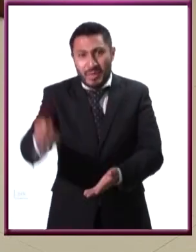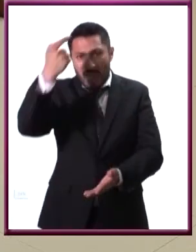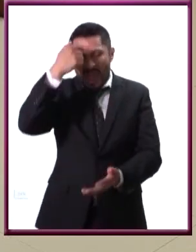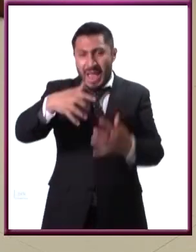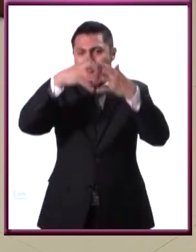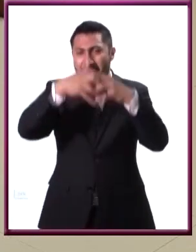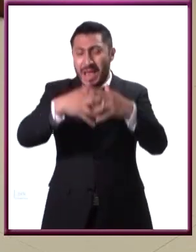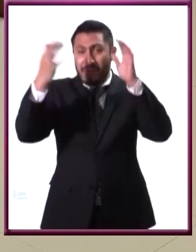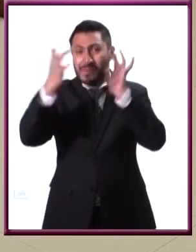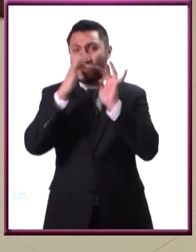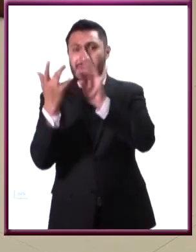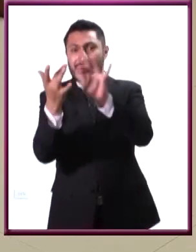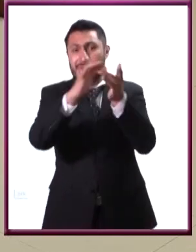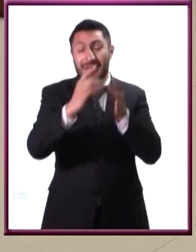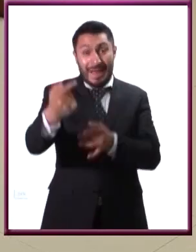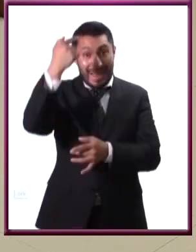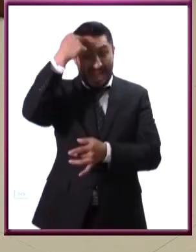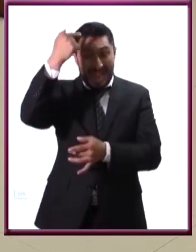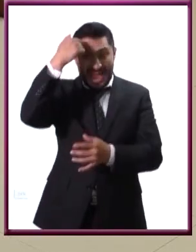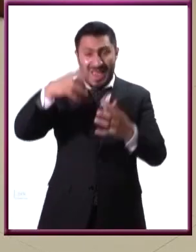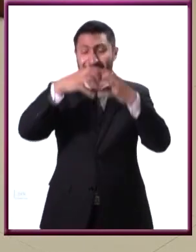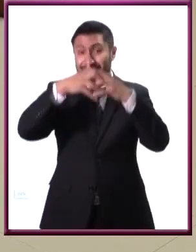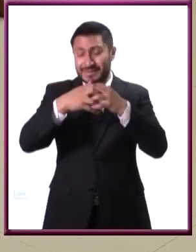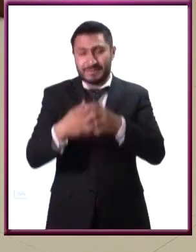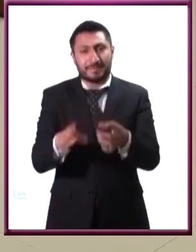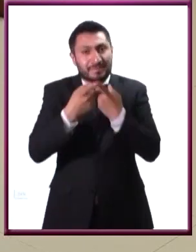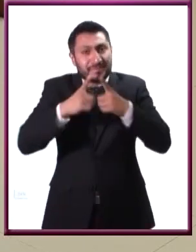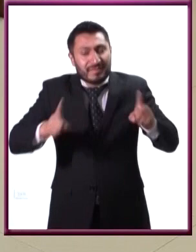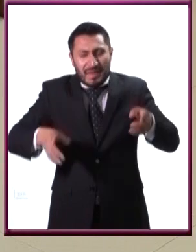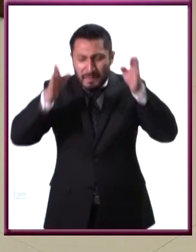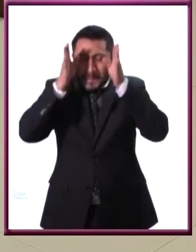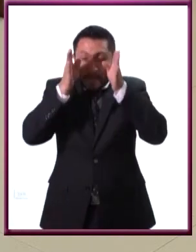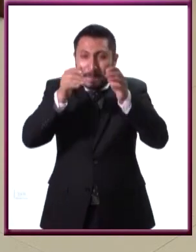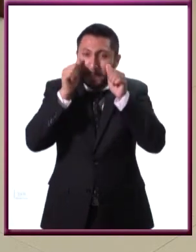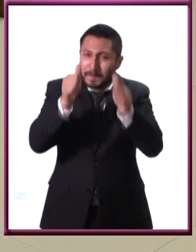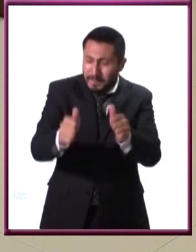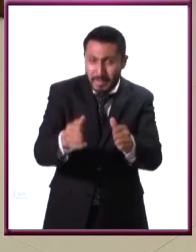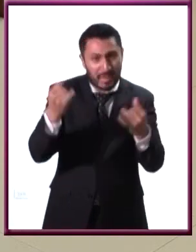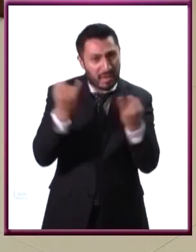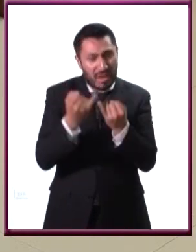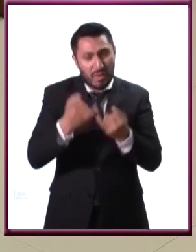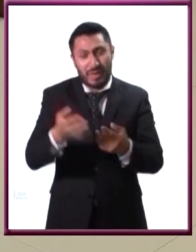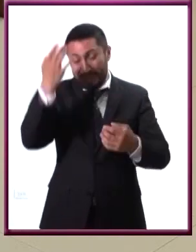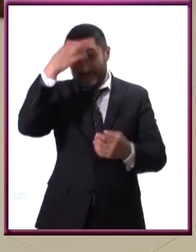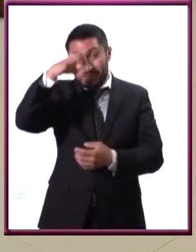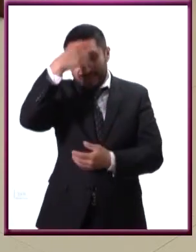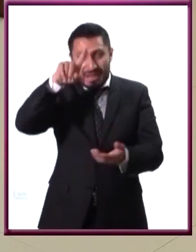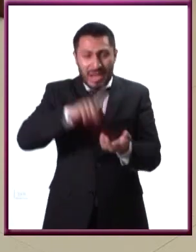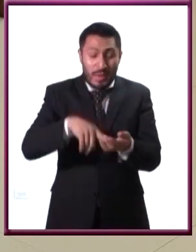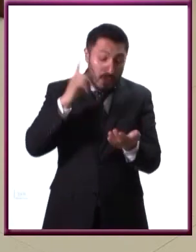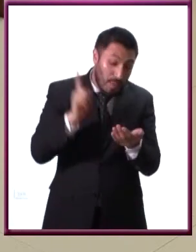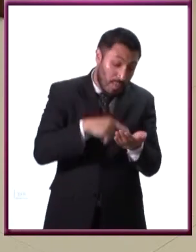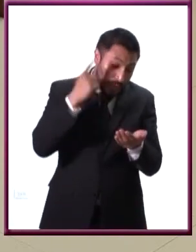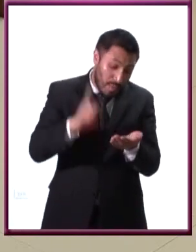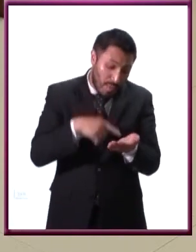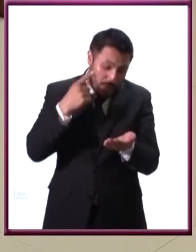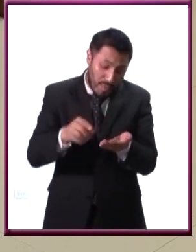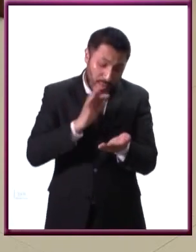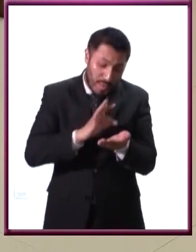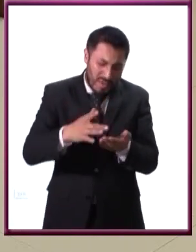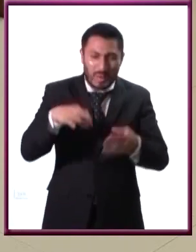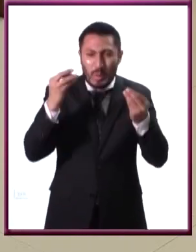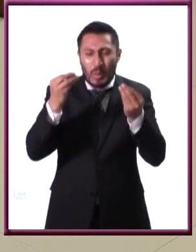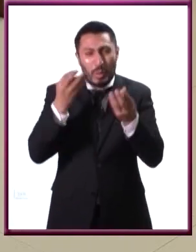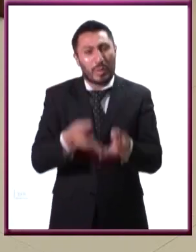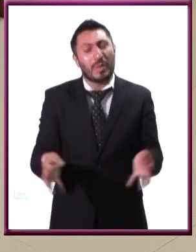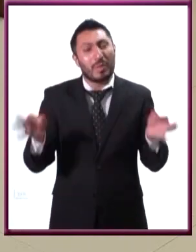plasticidad cerebral, desarrolla nuestra capacidad para concentrarnos y, más allá de la gran experiencia contenida entre sus páginas,